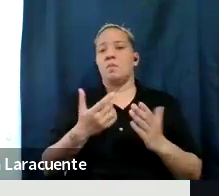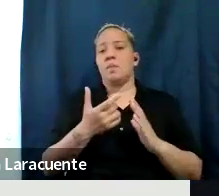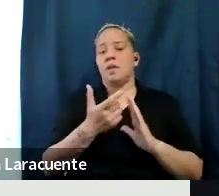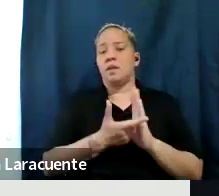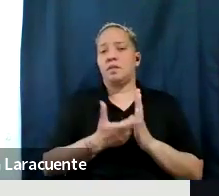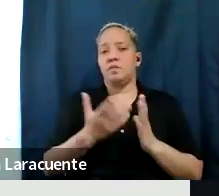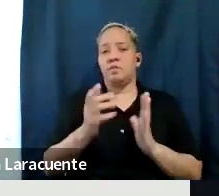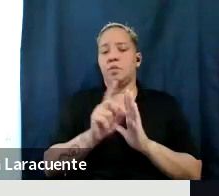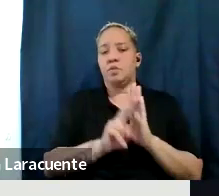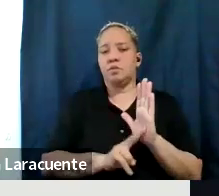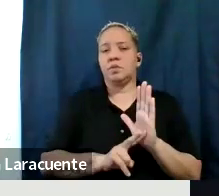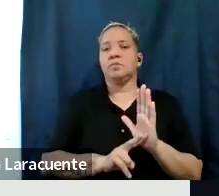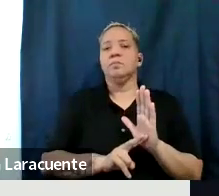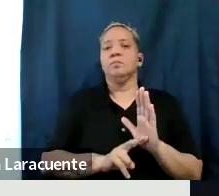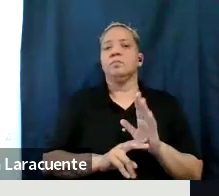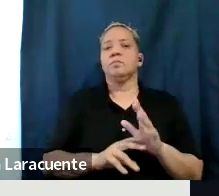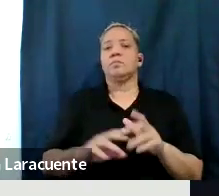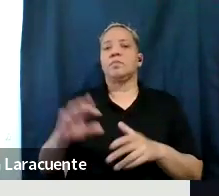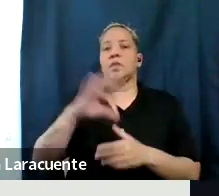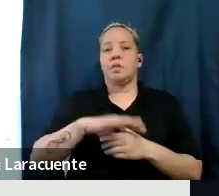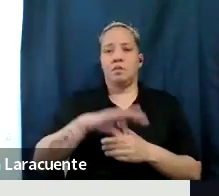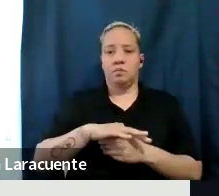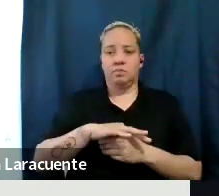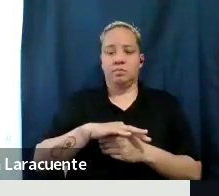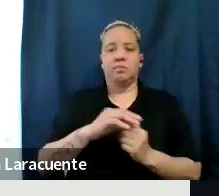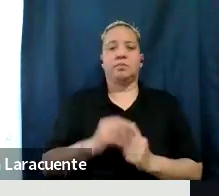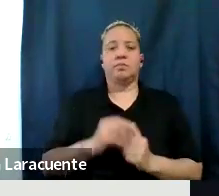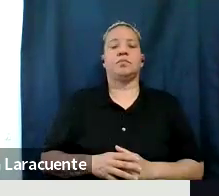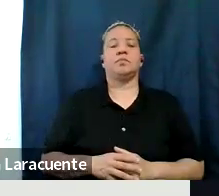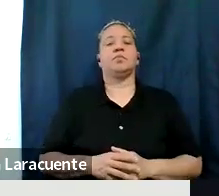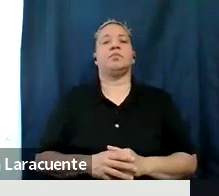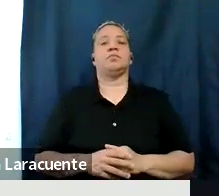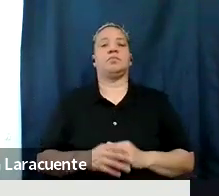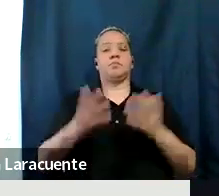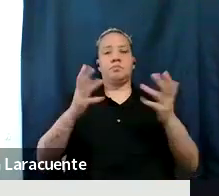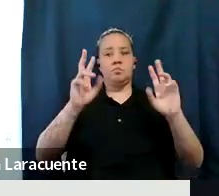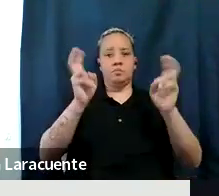popular en las urnas electorales. Fin de la cita.